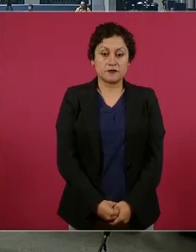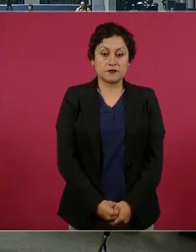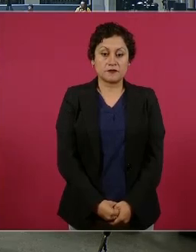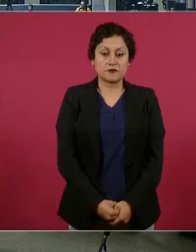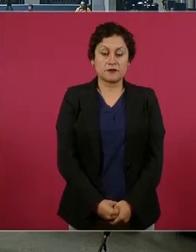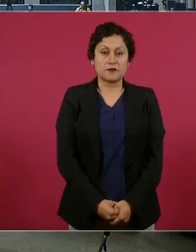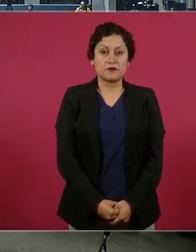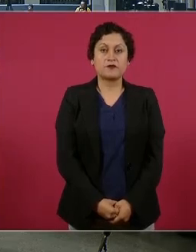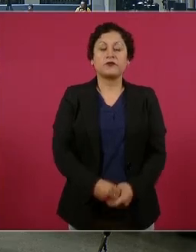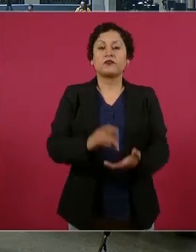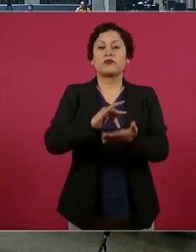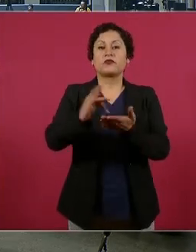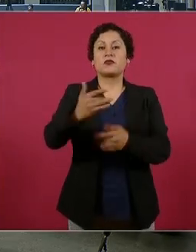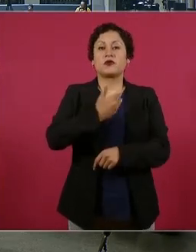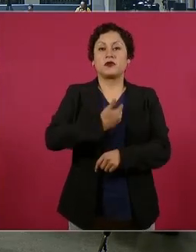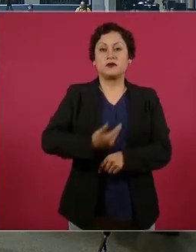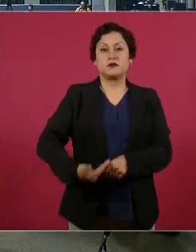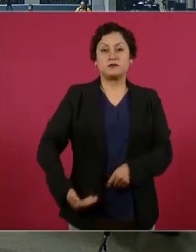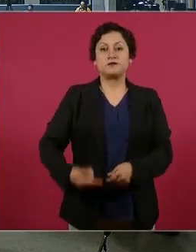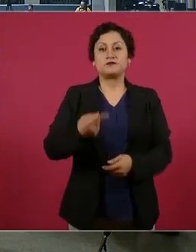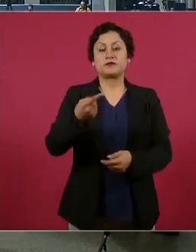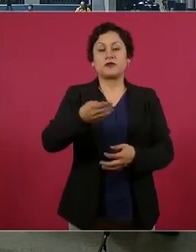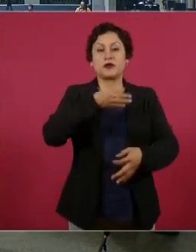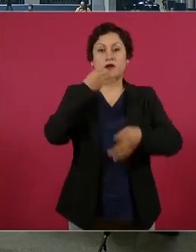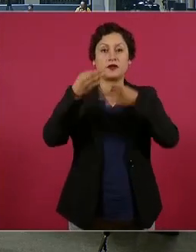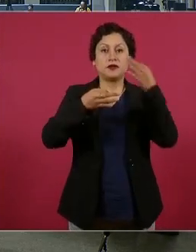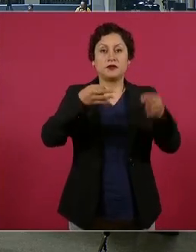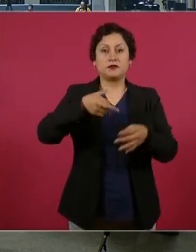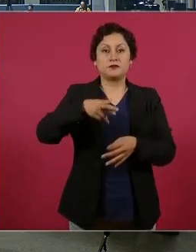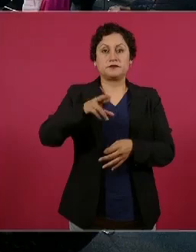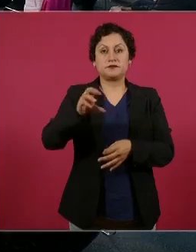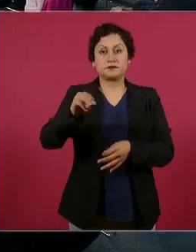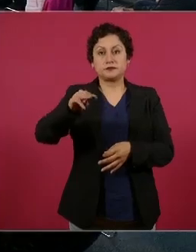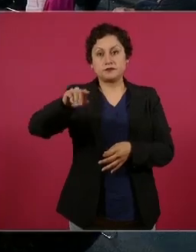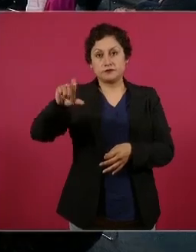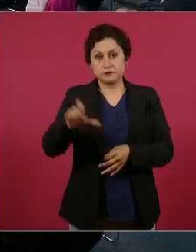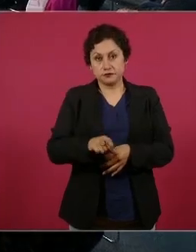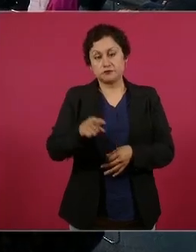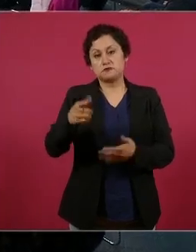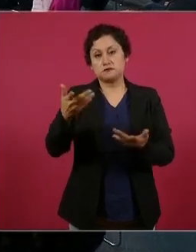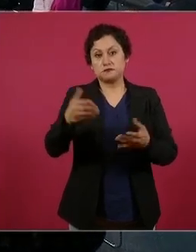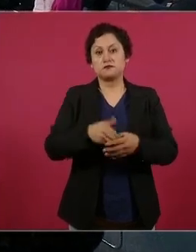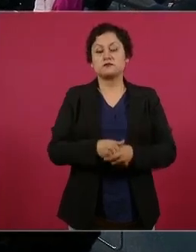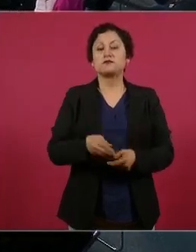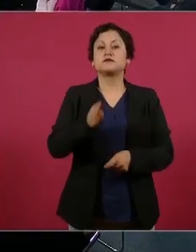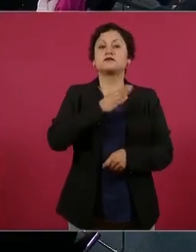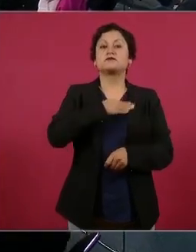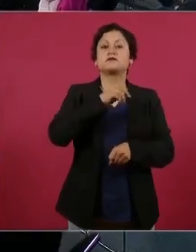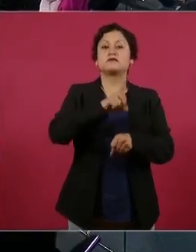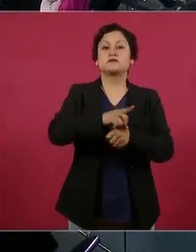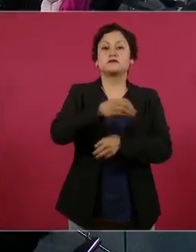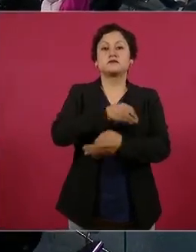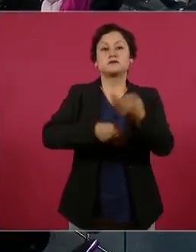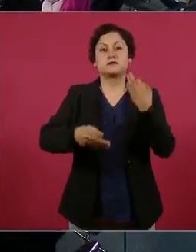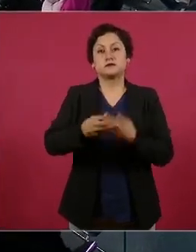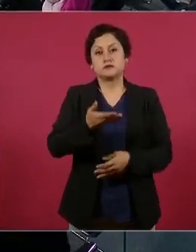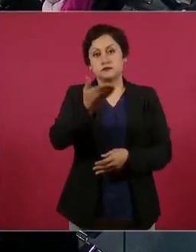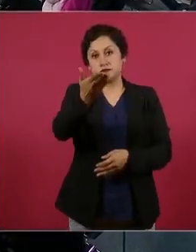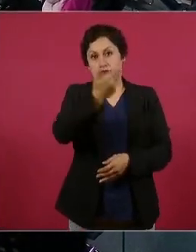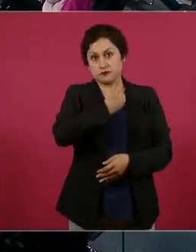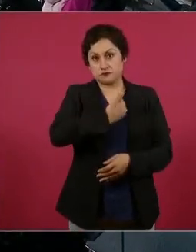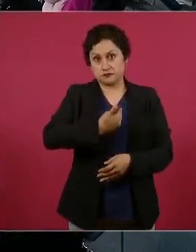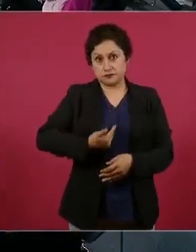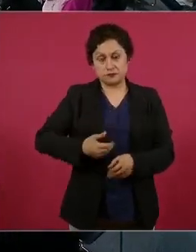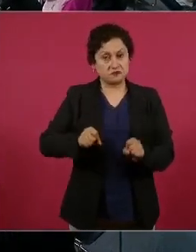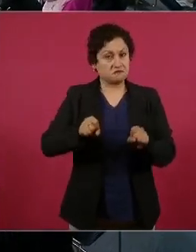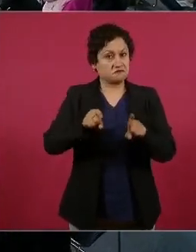Gracias, presidente. Muy buenos días, Amir Ibrahim, del Quintana Roo MX, los reporteros MX. Buenos días a todos. Presidente, no saliéndome del tema